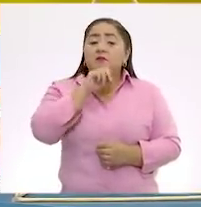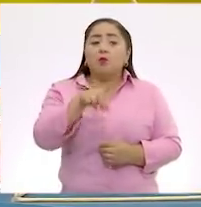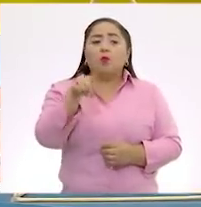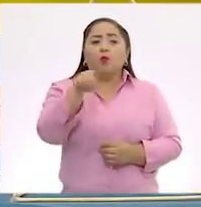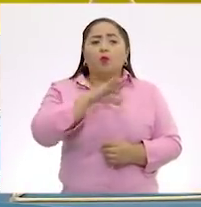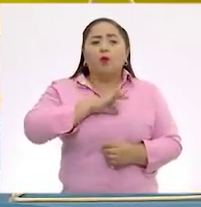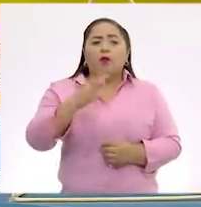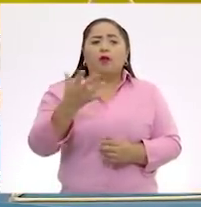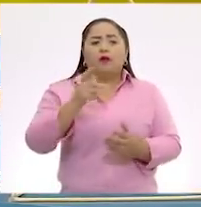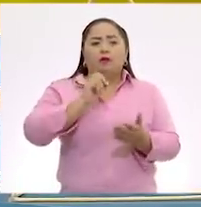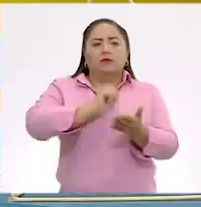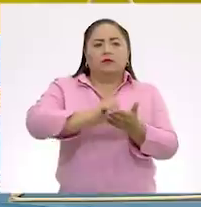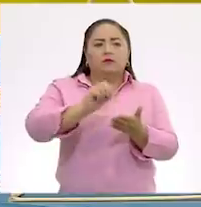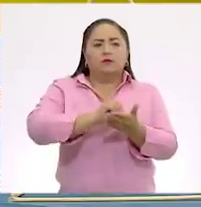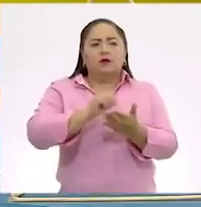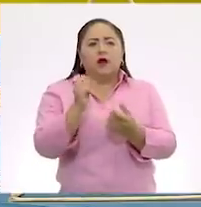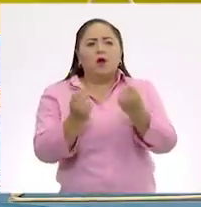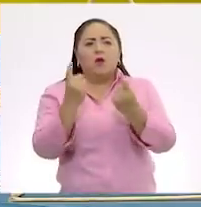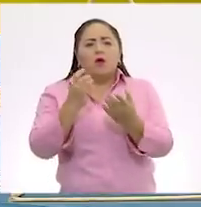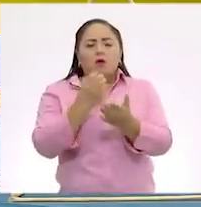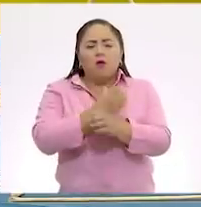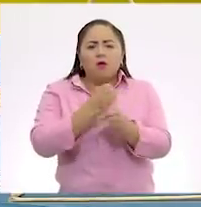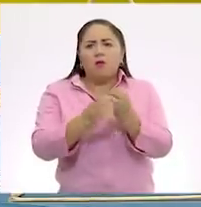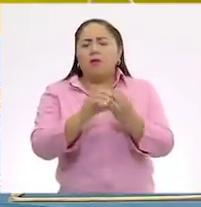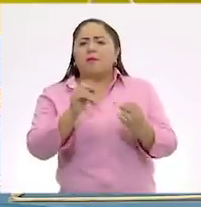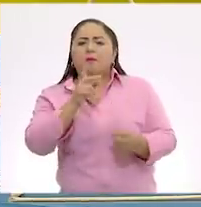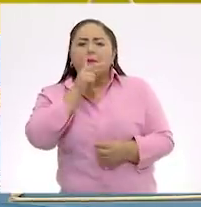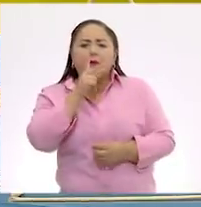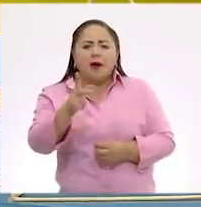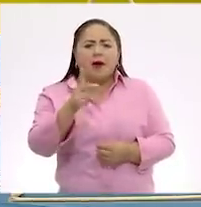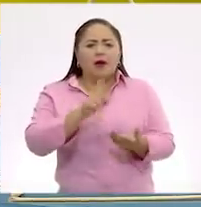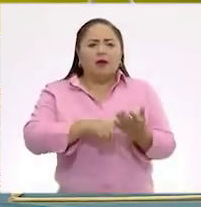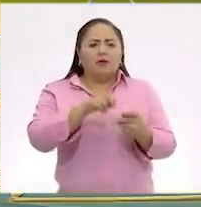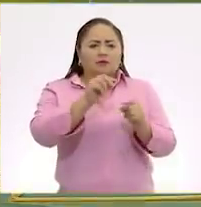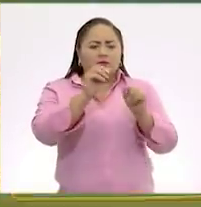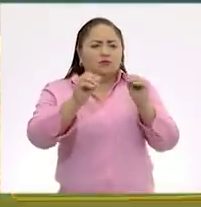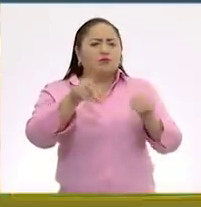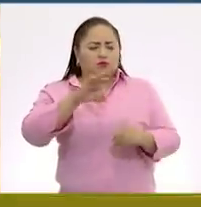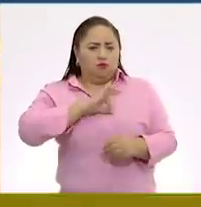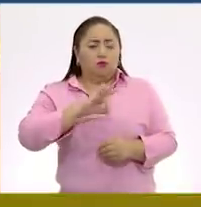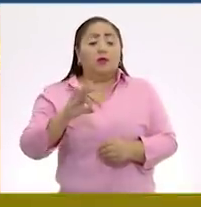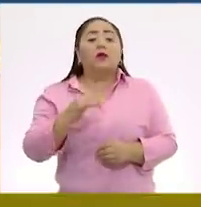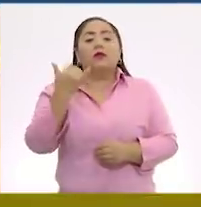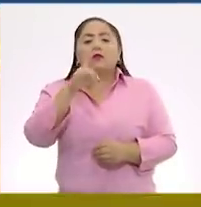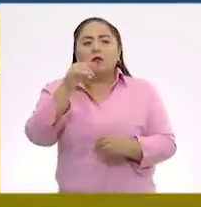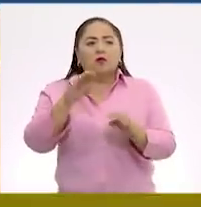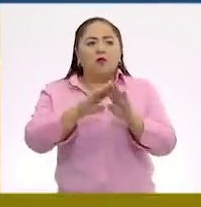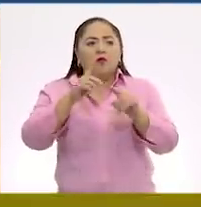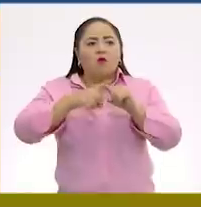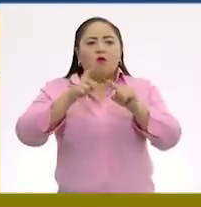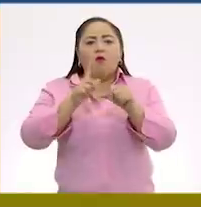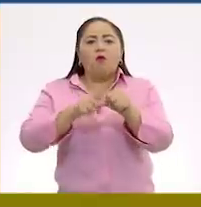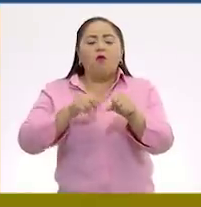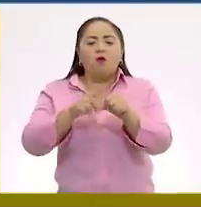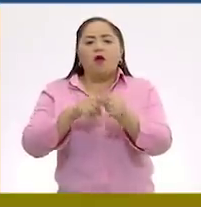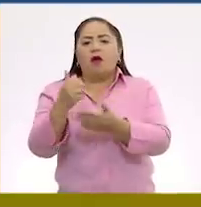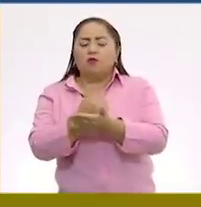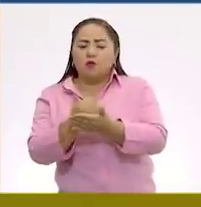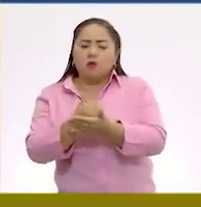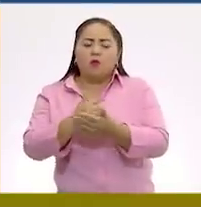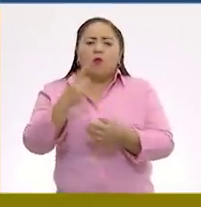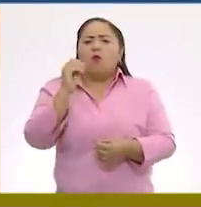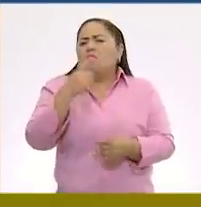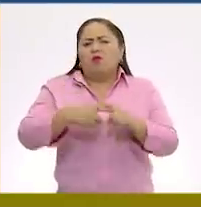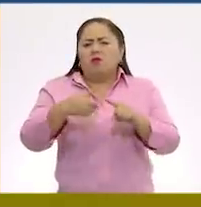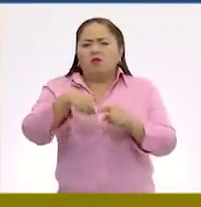pueden escribir algunas cosas o algunas palabras en cada una de las figuras y combinar los colores también a su